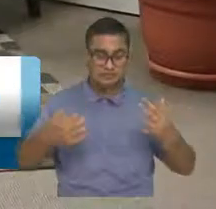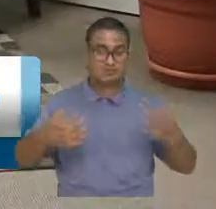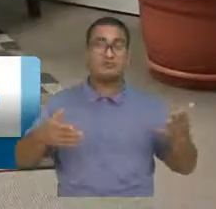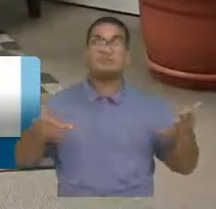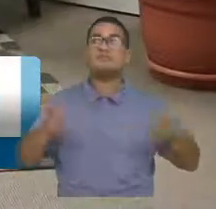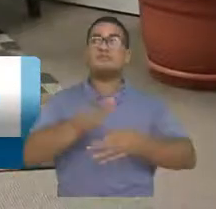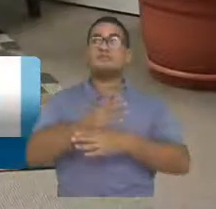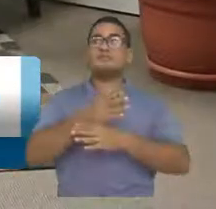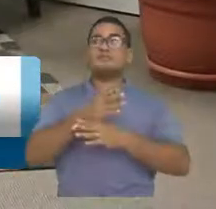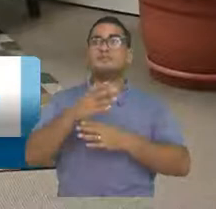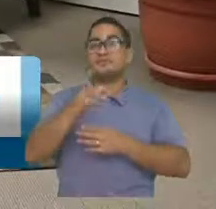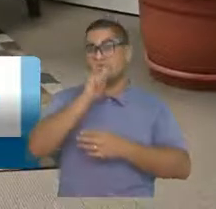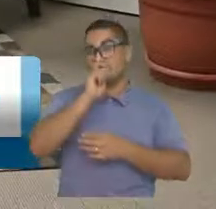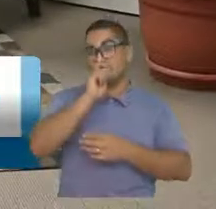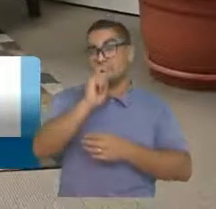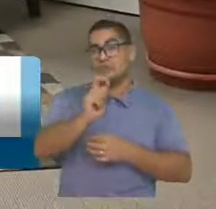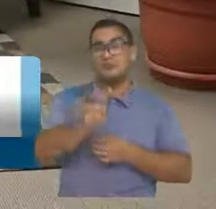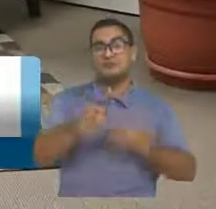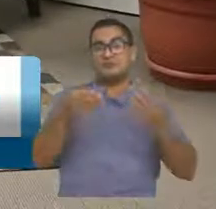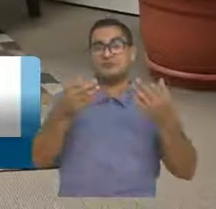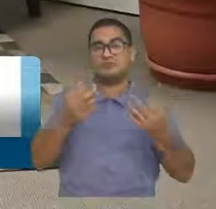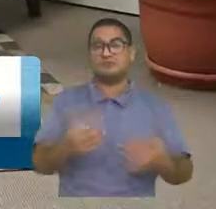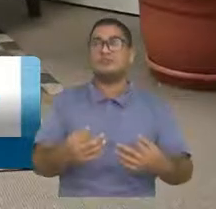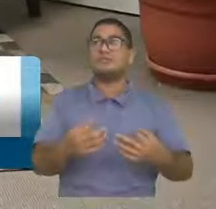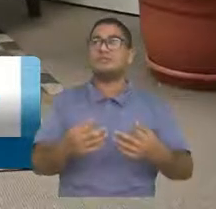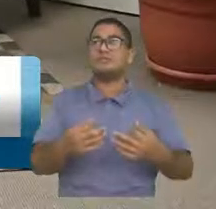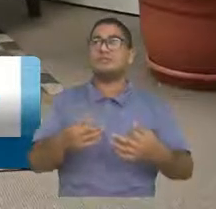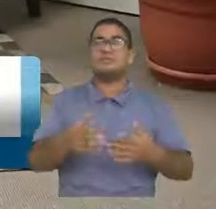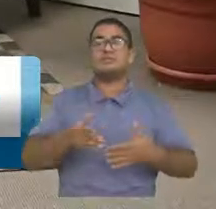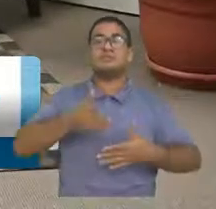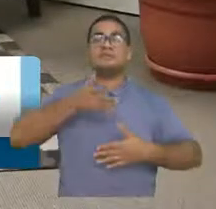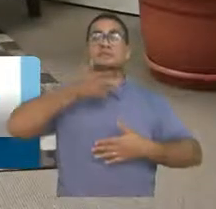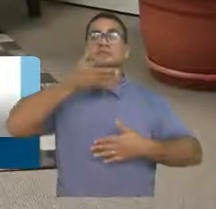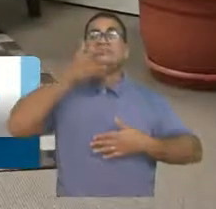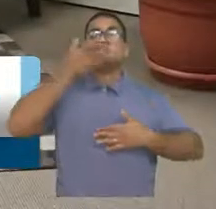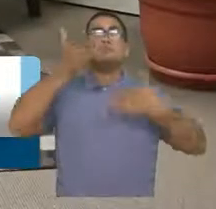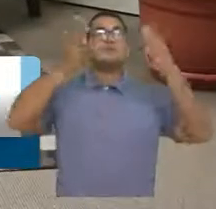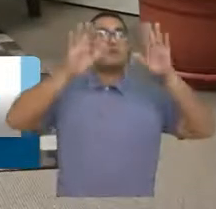que a usted le sienta bien, ejercicios de respiración.